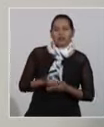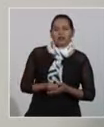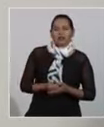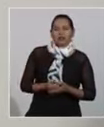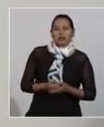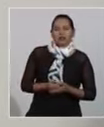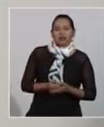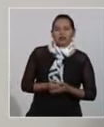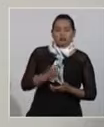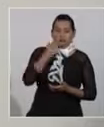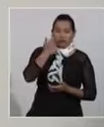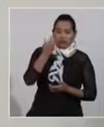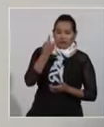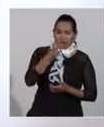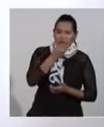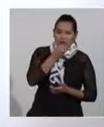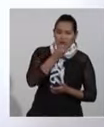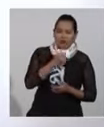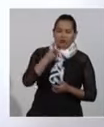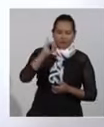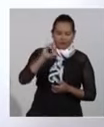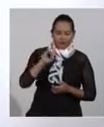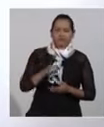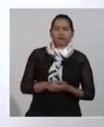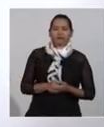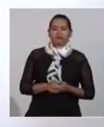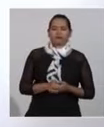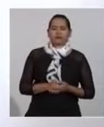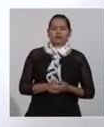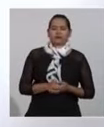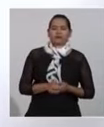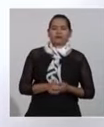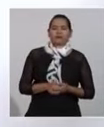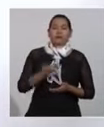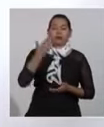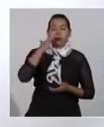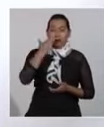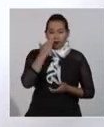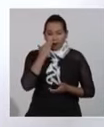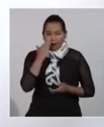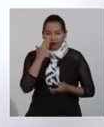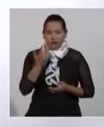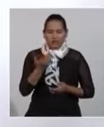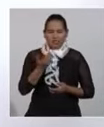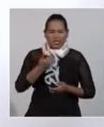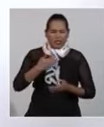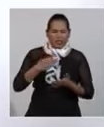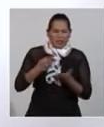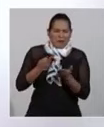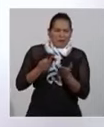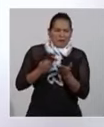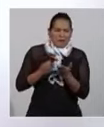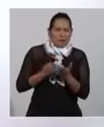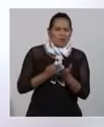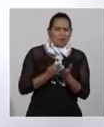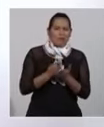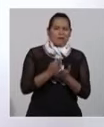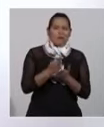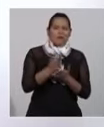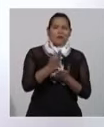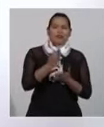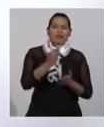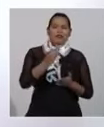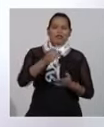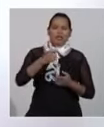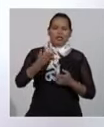Historia, ¿desea su minuto? Claro que sí. Miguel Barbosa es leal a sus convicciones y a sus principios y